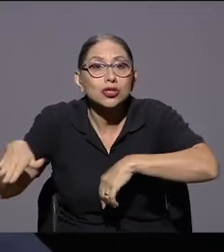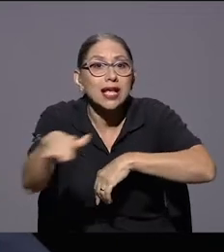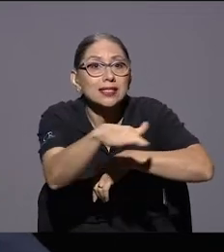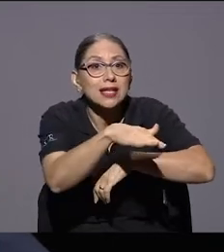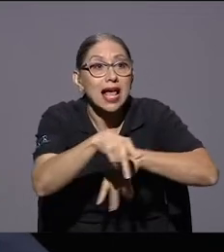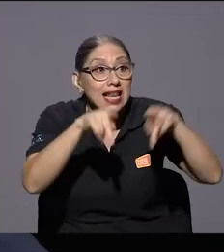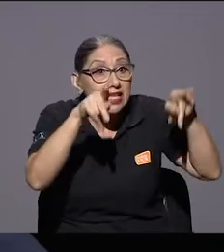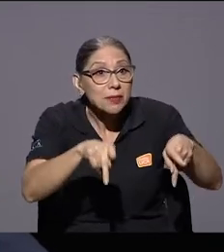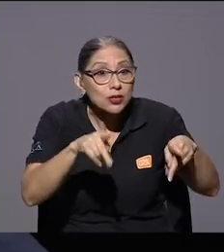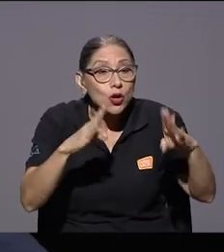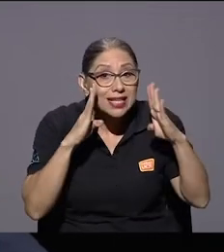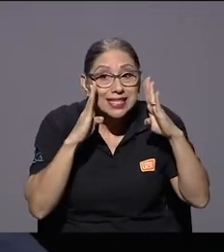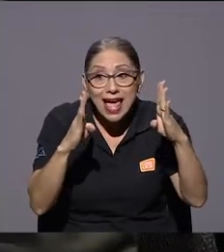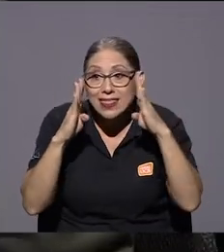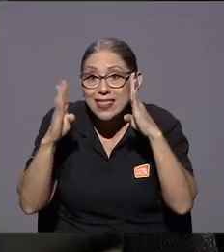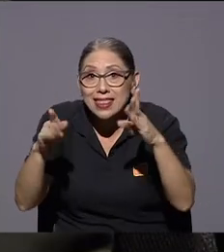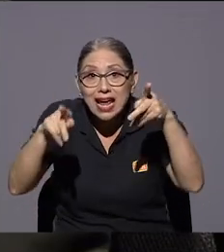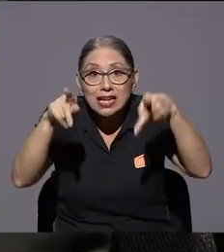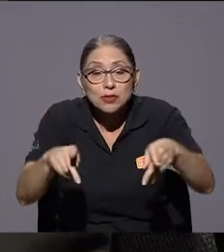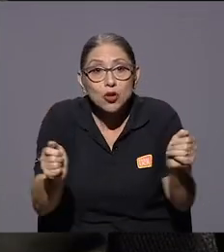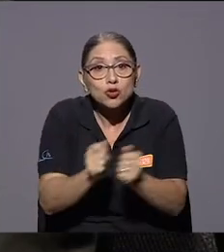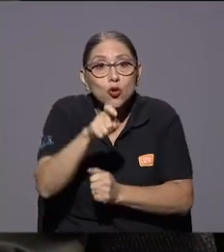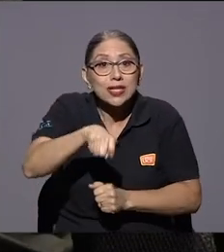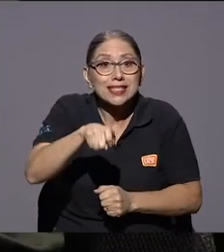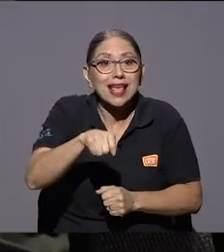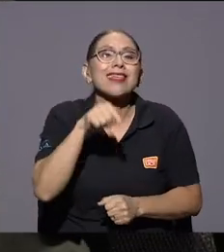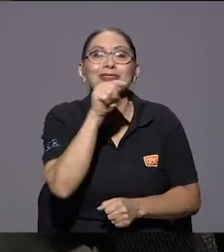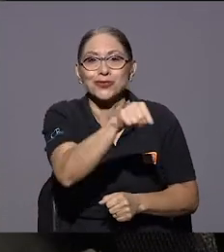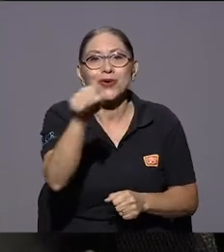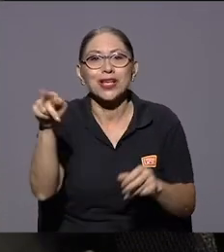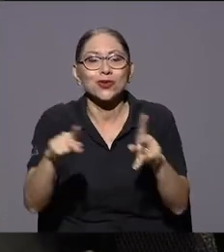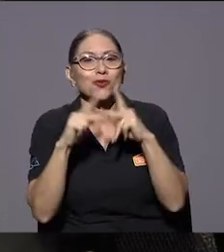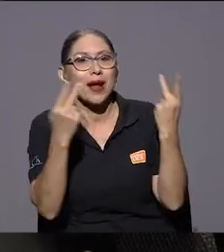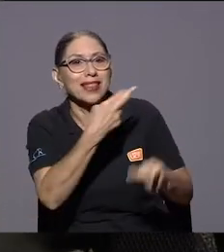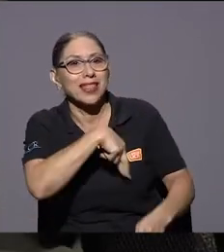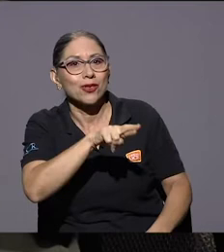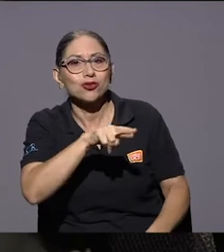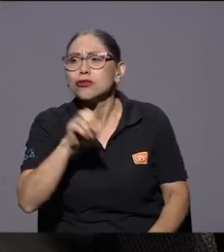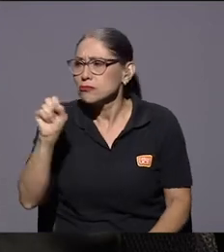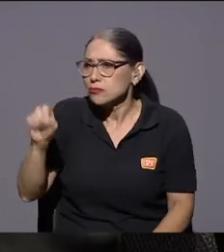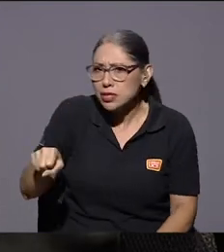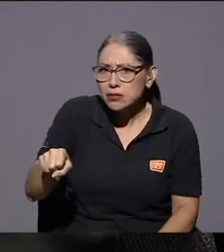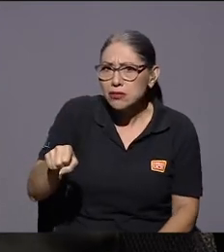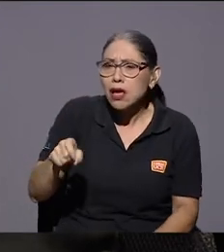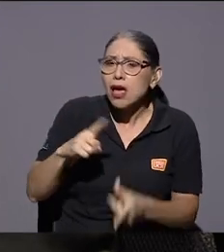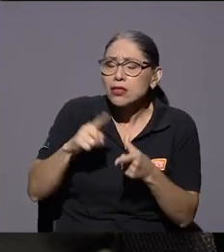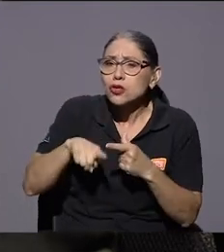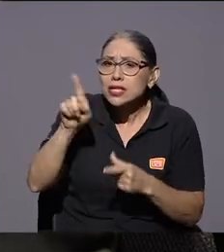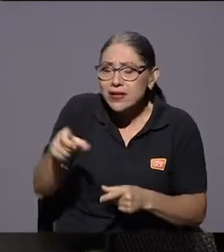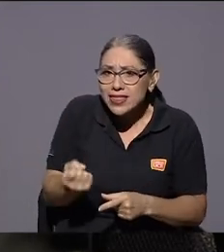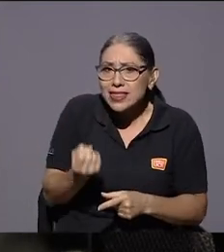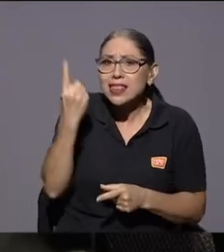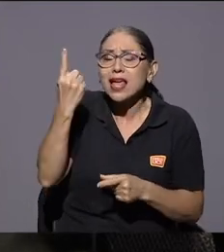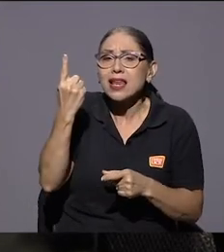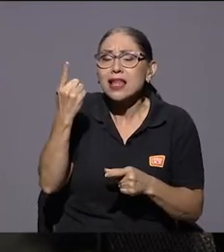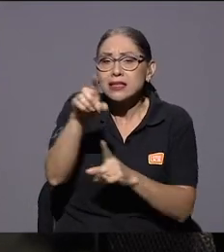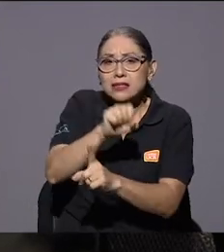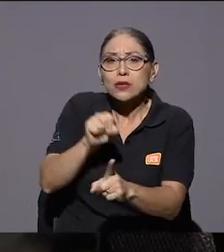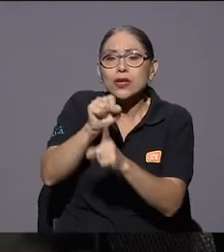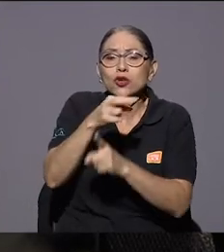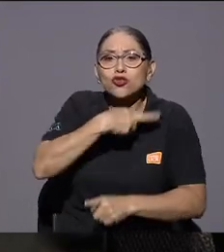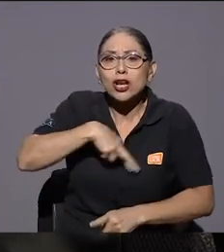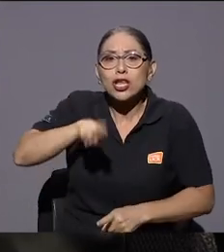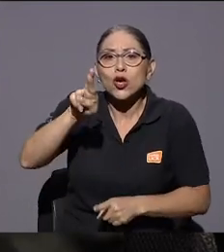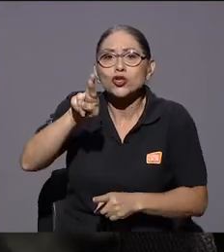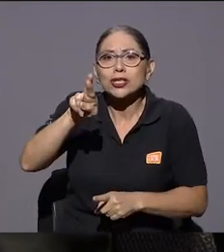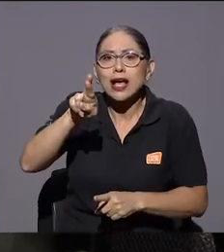claro, ya lo hemos conversado aquí. Pero entonces, ¿por qué no entendemos el fenómeno religioso y sus vinculaciones en toda su complejidad?